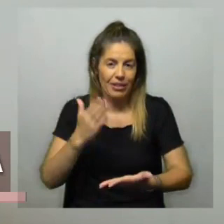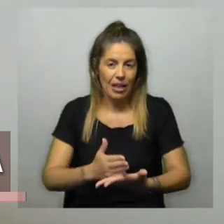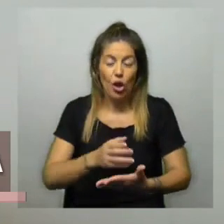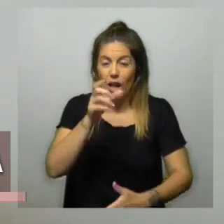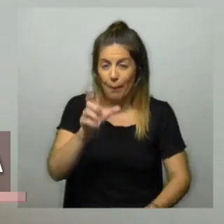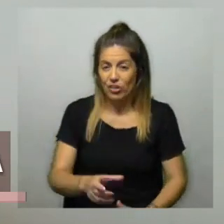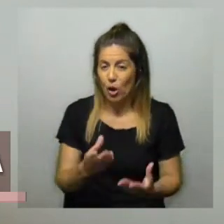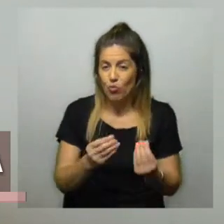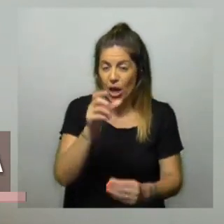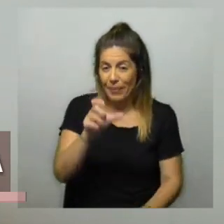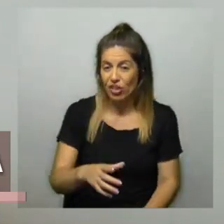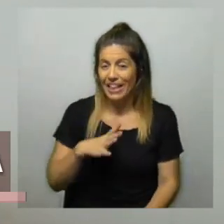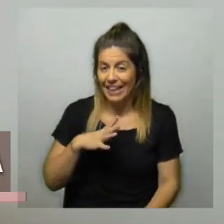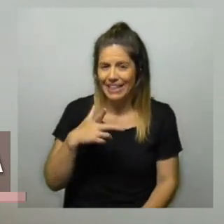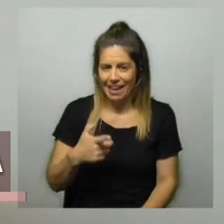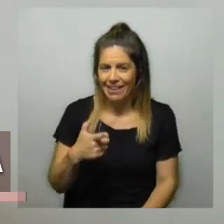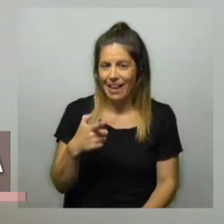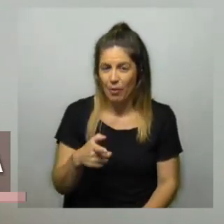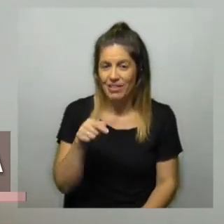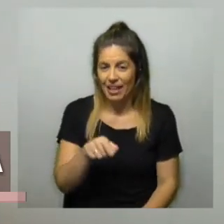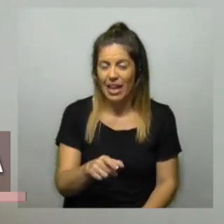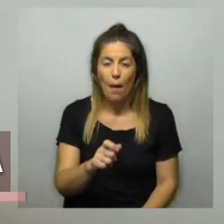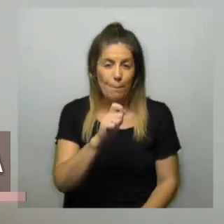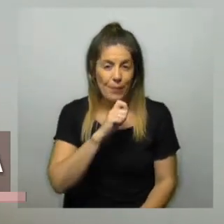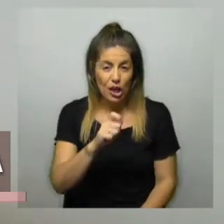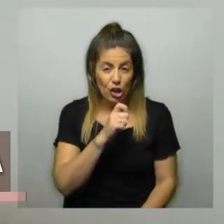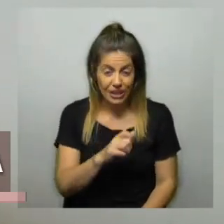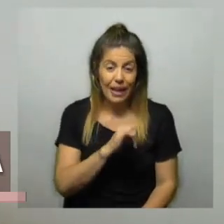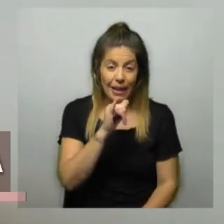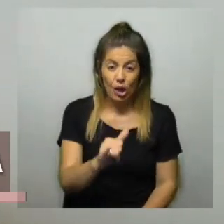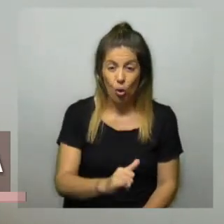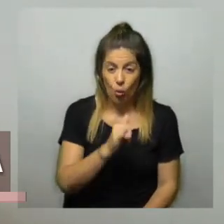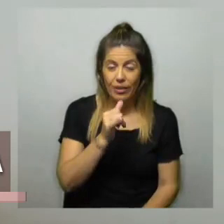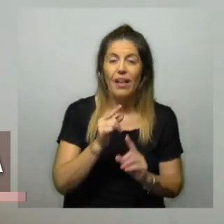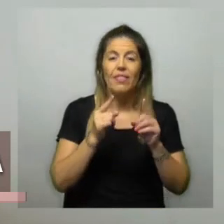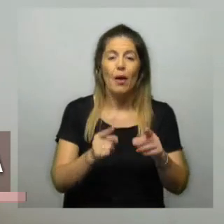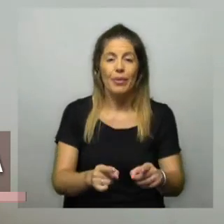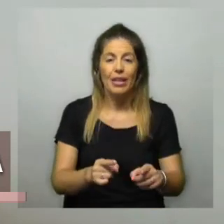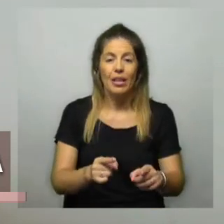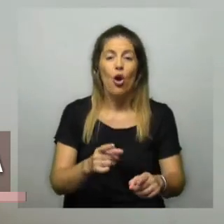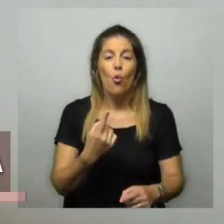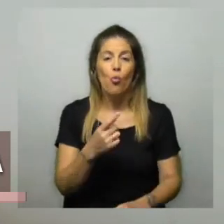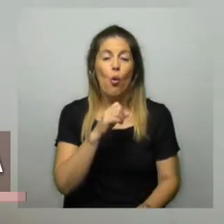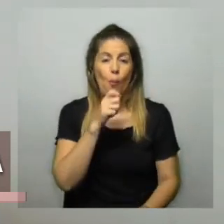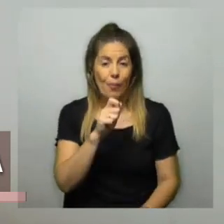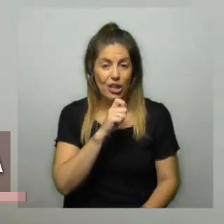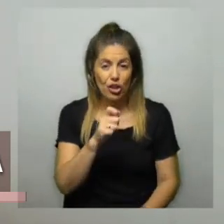había mucha gente armada. Hay periodistas que lo cuentan, e inclusive un periodista que